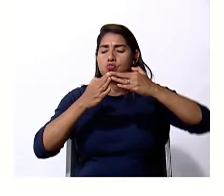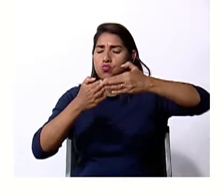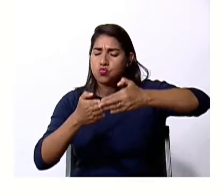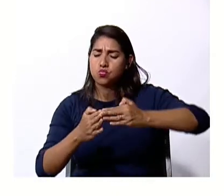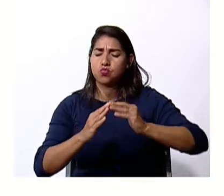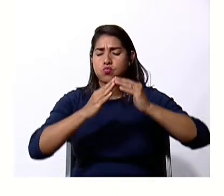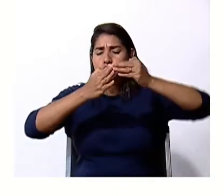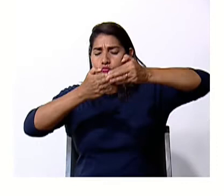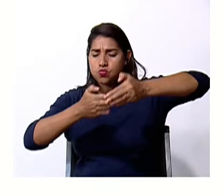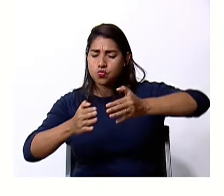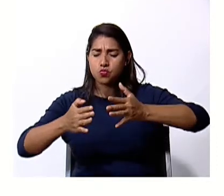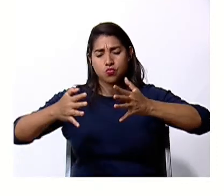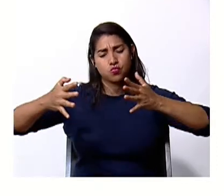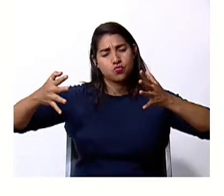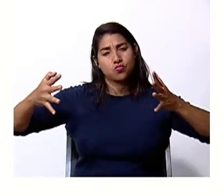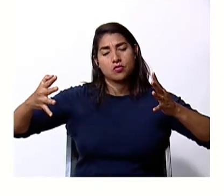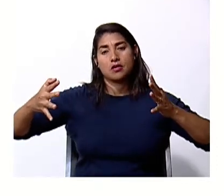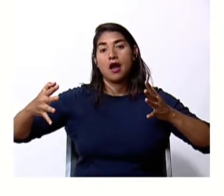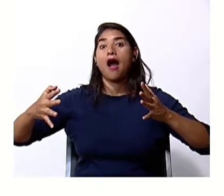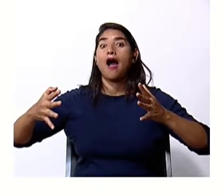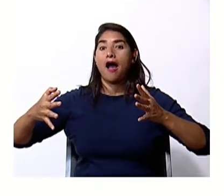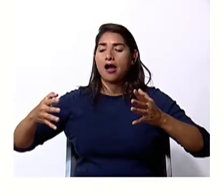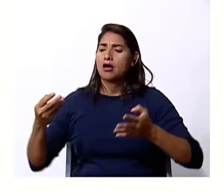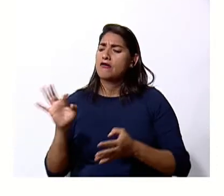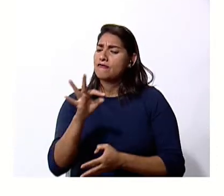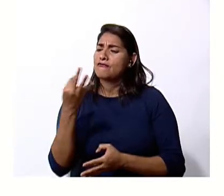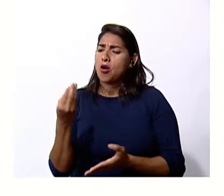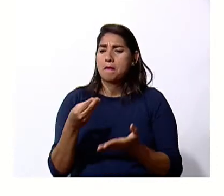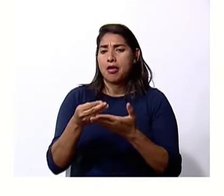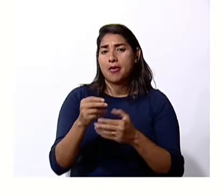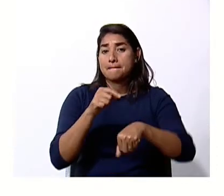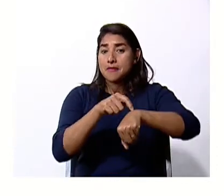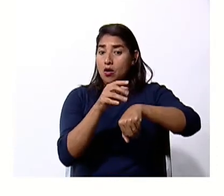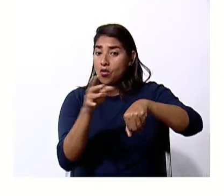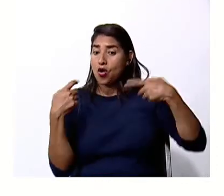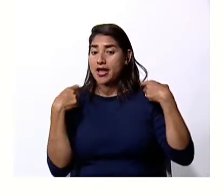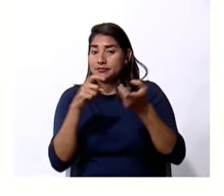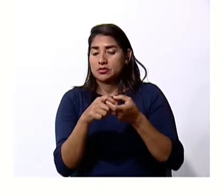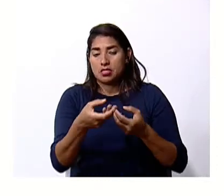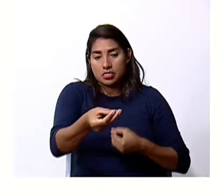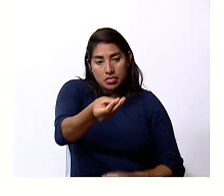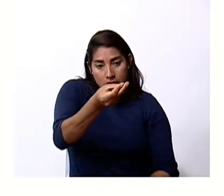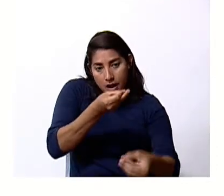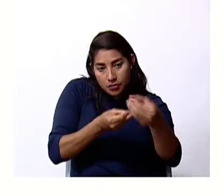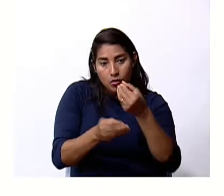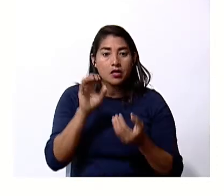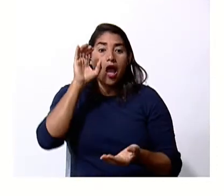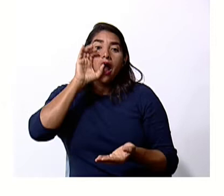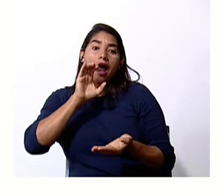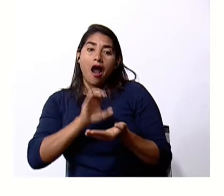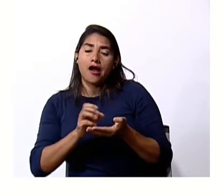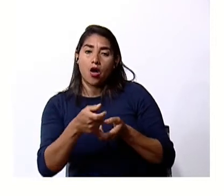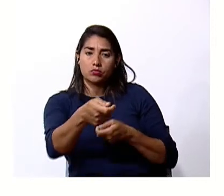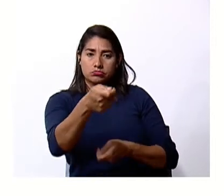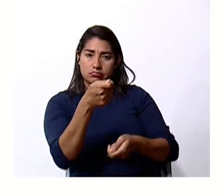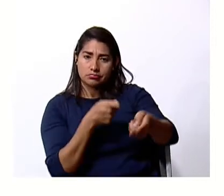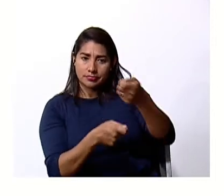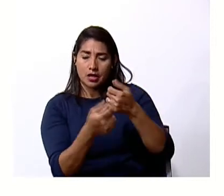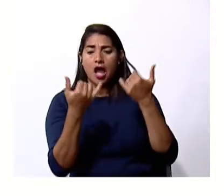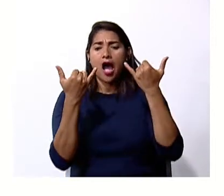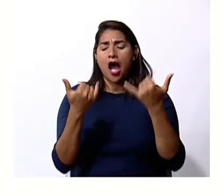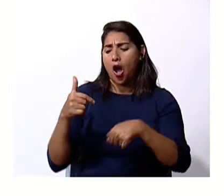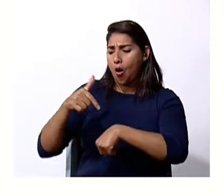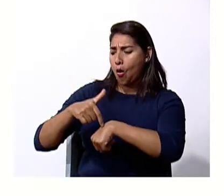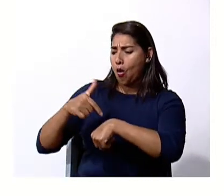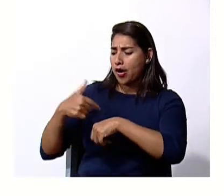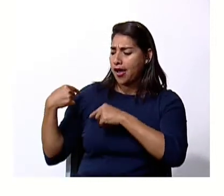los barcos. Medio de pago en la colonia era el trueque y el cacao. En esa